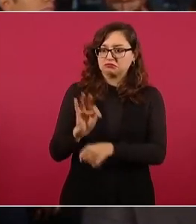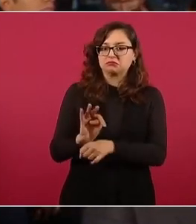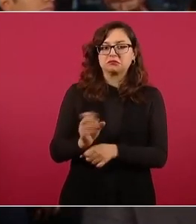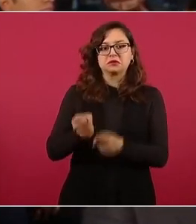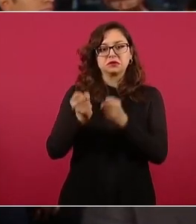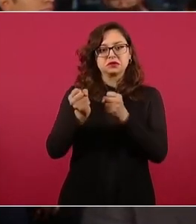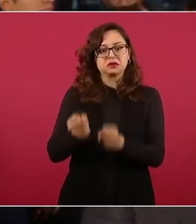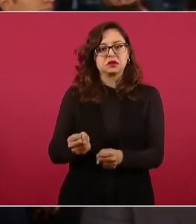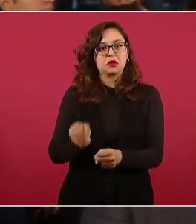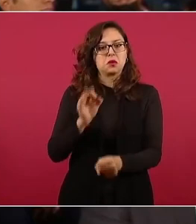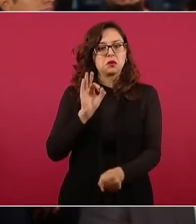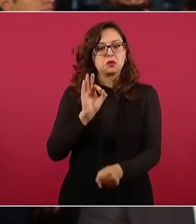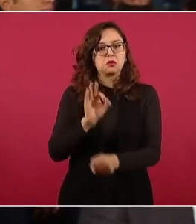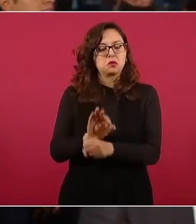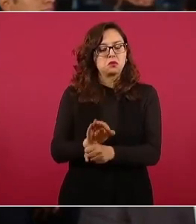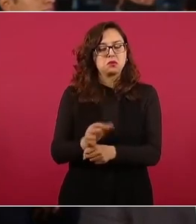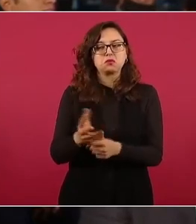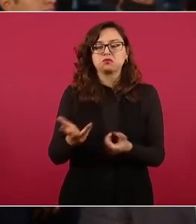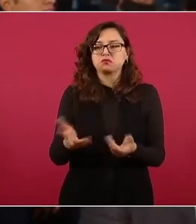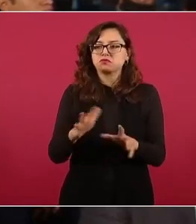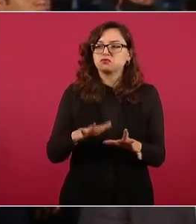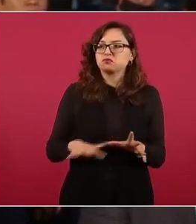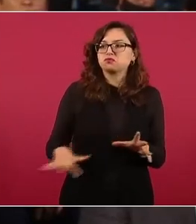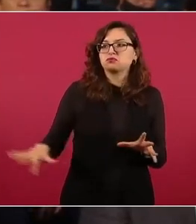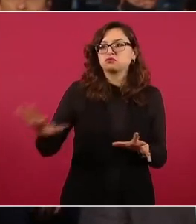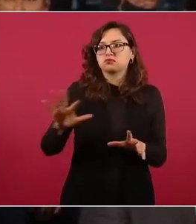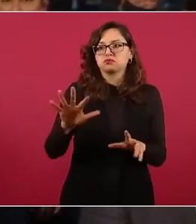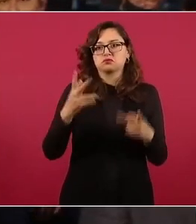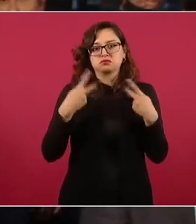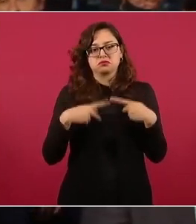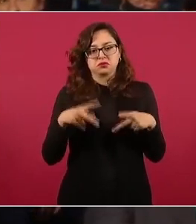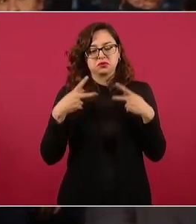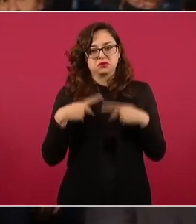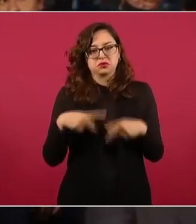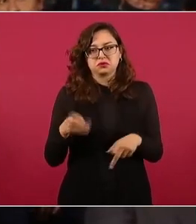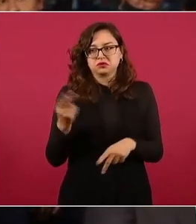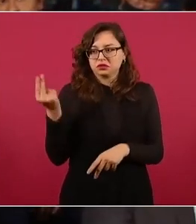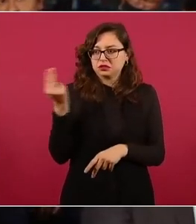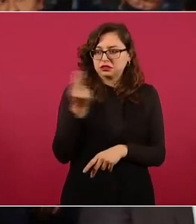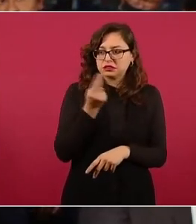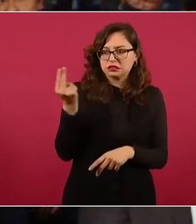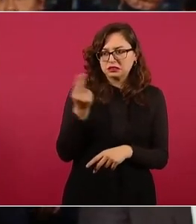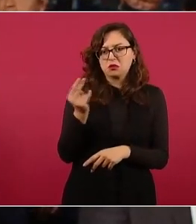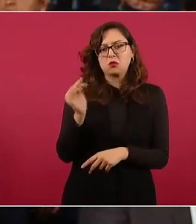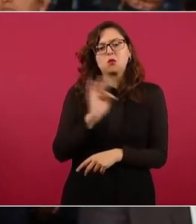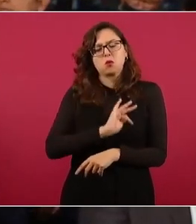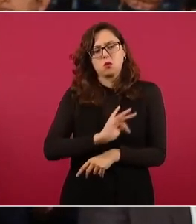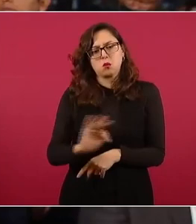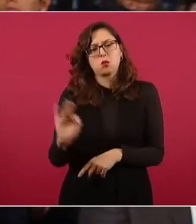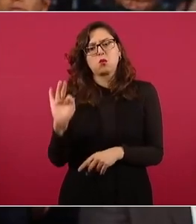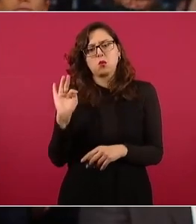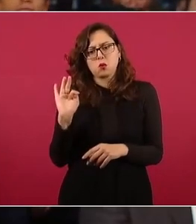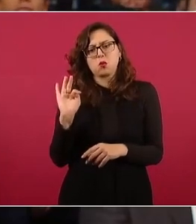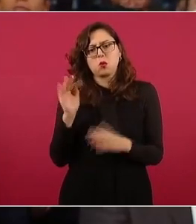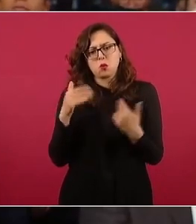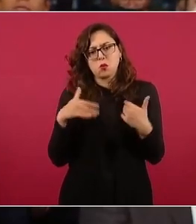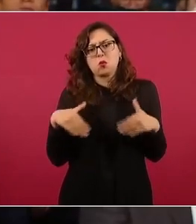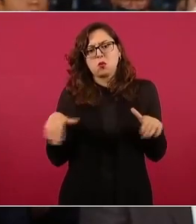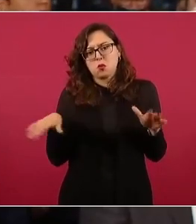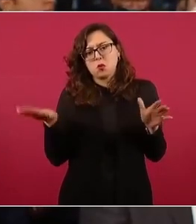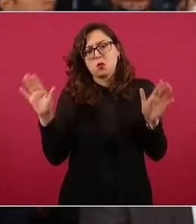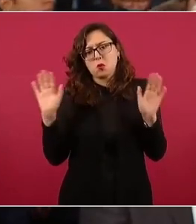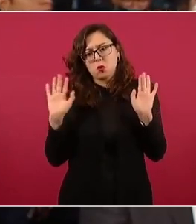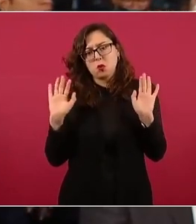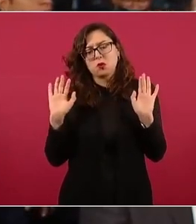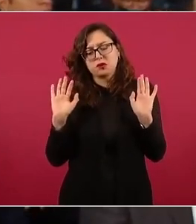ser, no que sea rentable, pero sí sustentable, ¿no? Altamente rentable, que